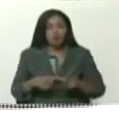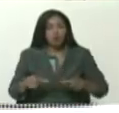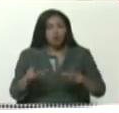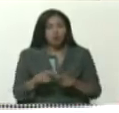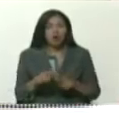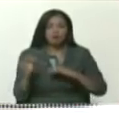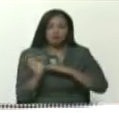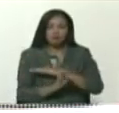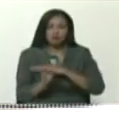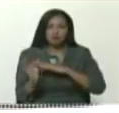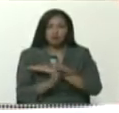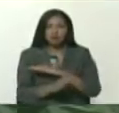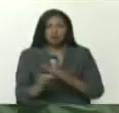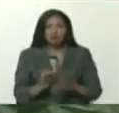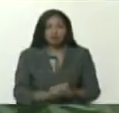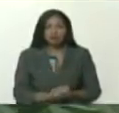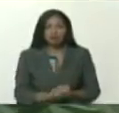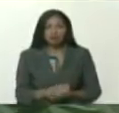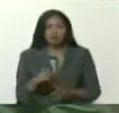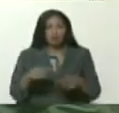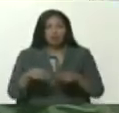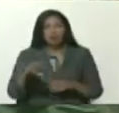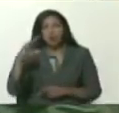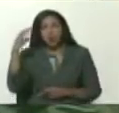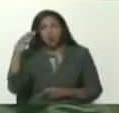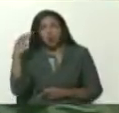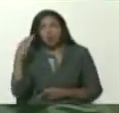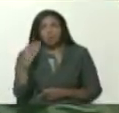fronteriza con Colombia.